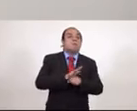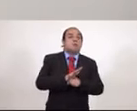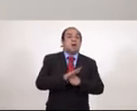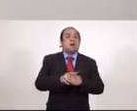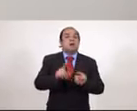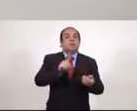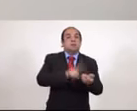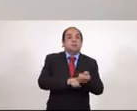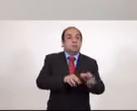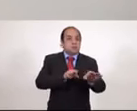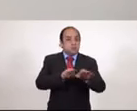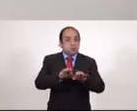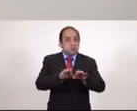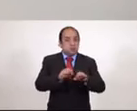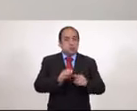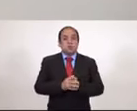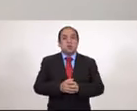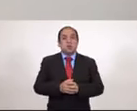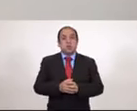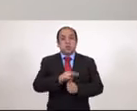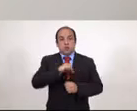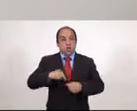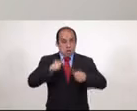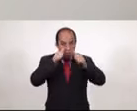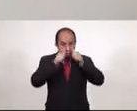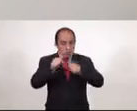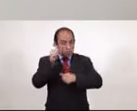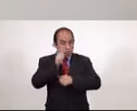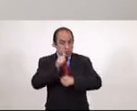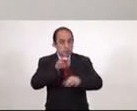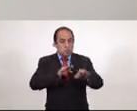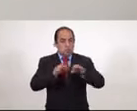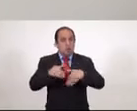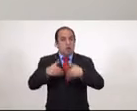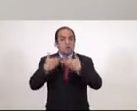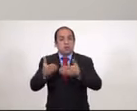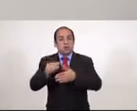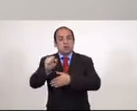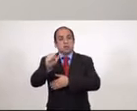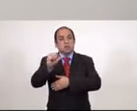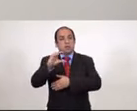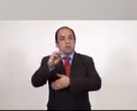dejar descubiertos los trabajos de campo que tenemos que hacer en el SACMEX.